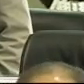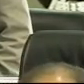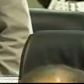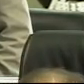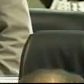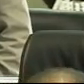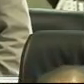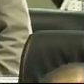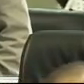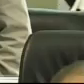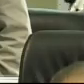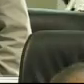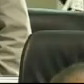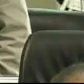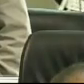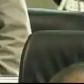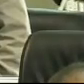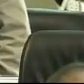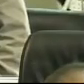Ecuador